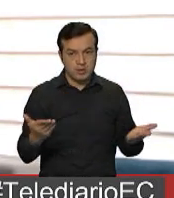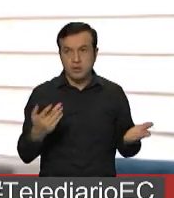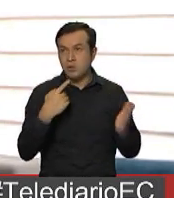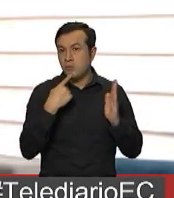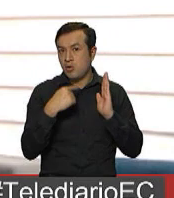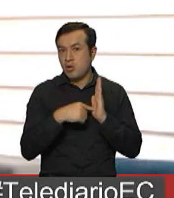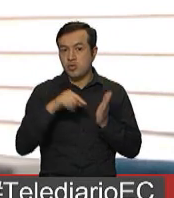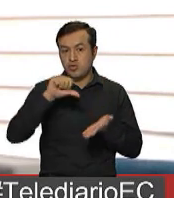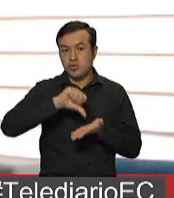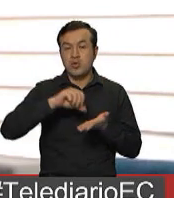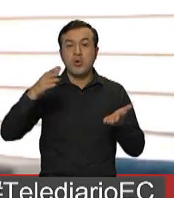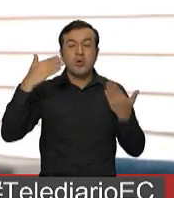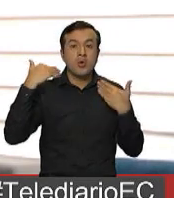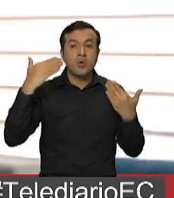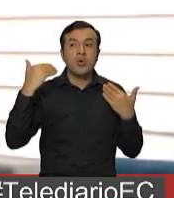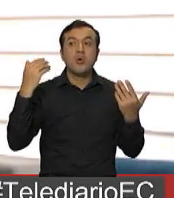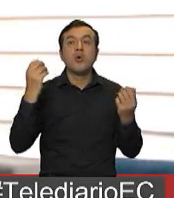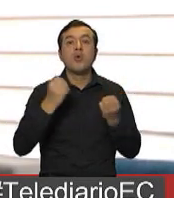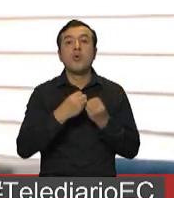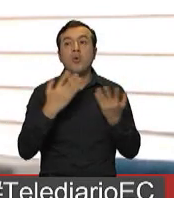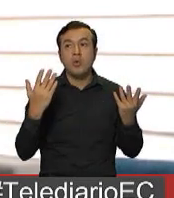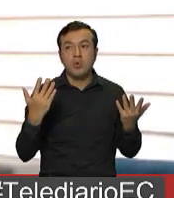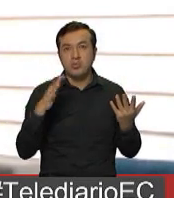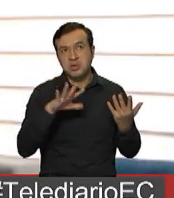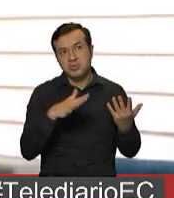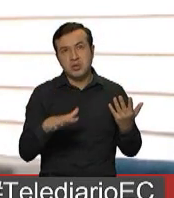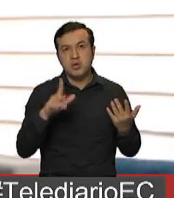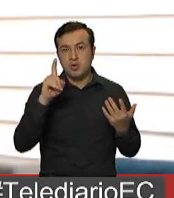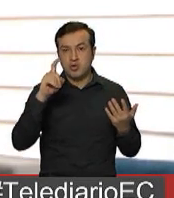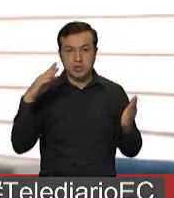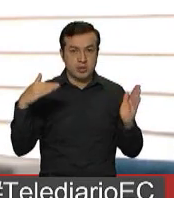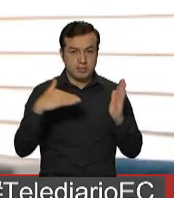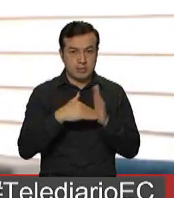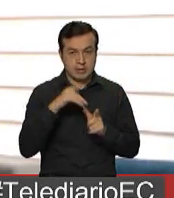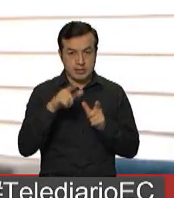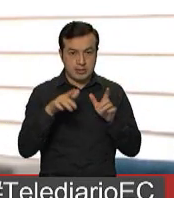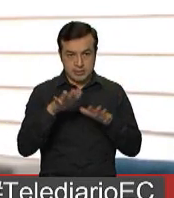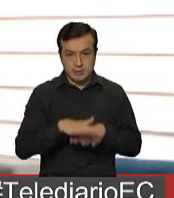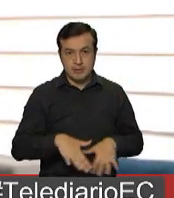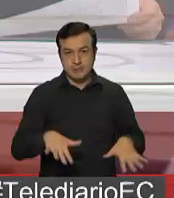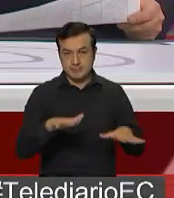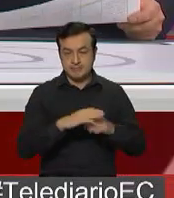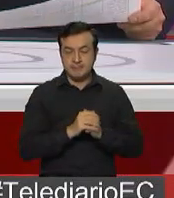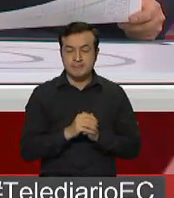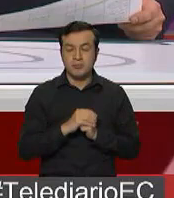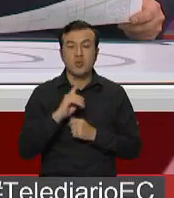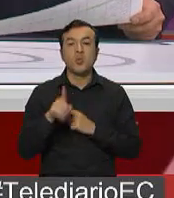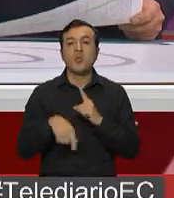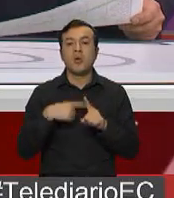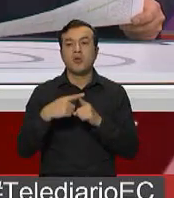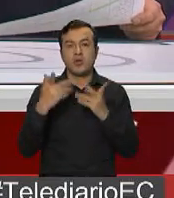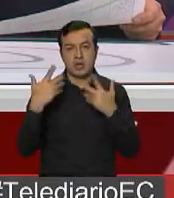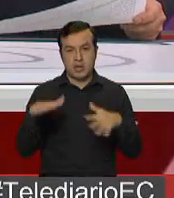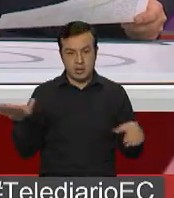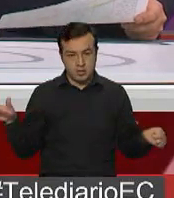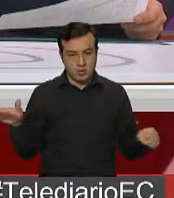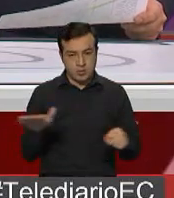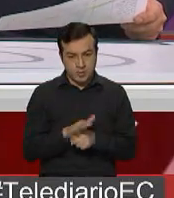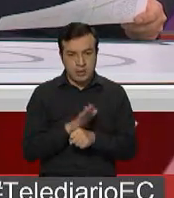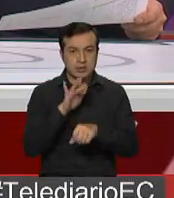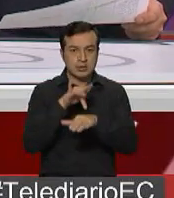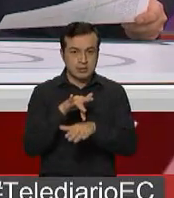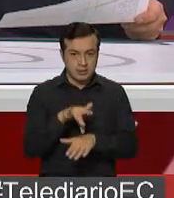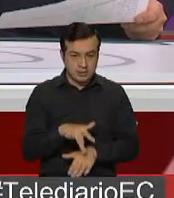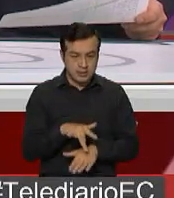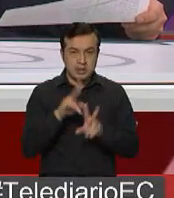ejemplo, en la ciudad de Guayaquil solamente eran cerca de 11.000 ciudadanos. ¿Cuándo esperan ustedes ya poder evacuar estas citas que